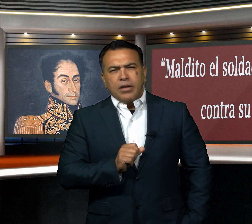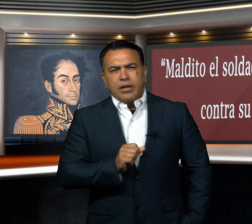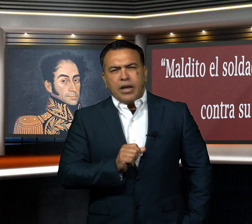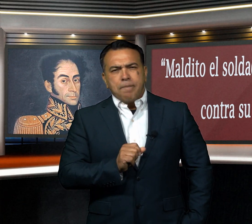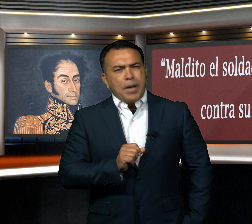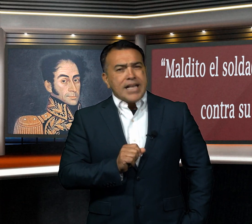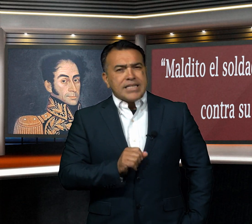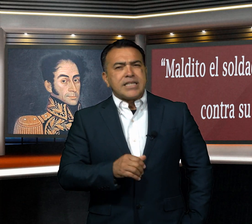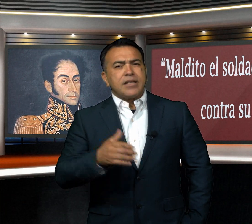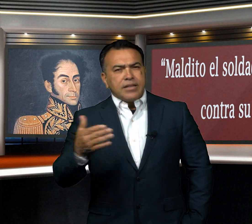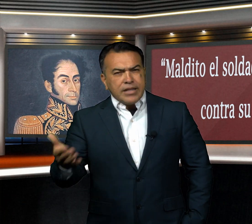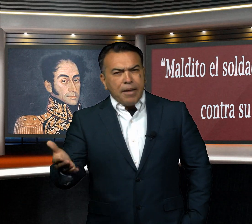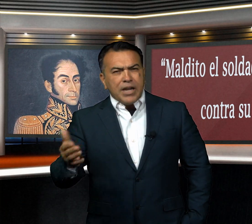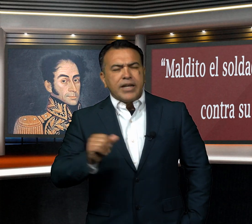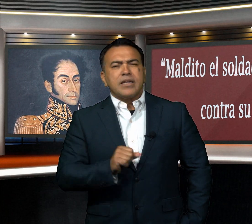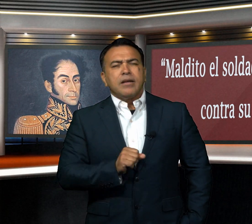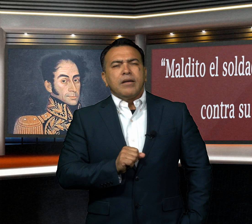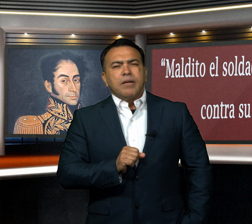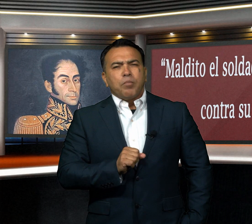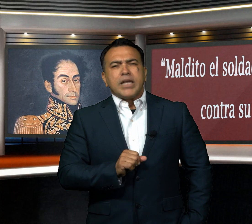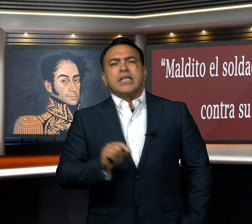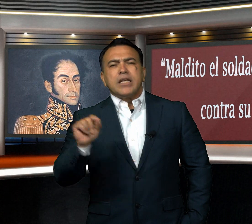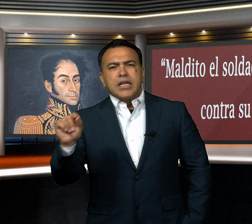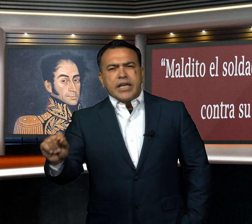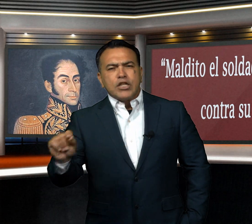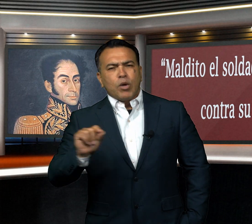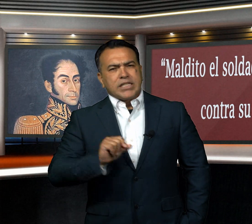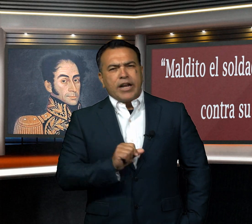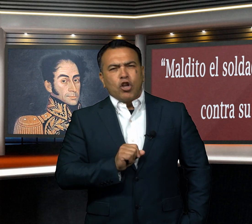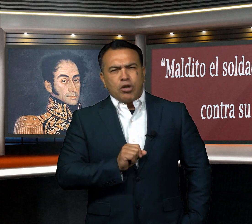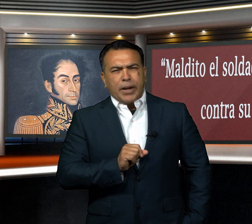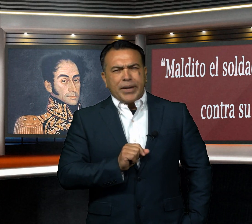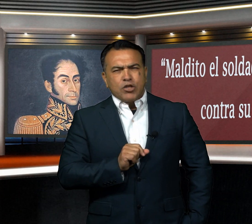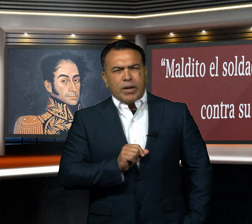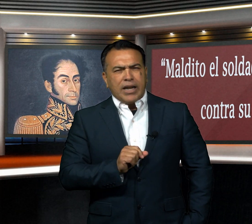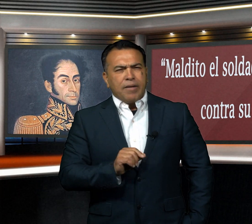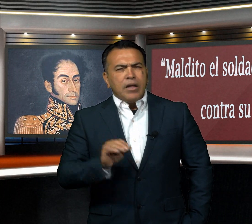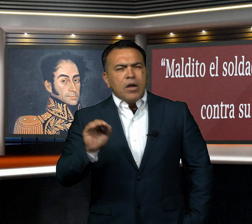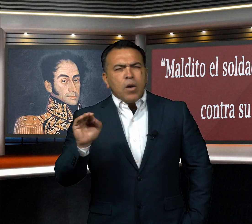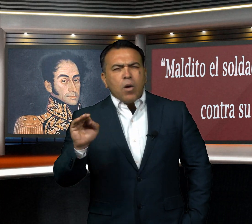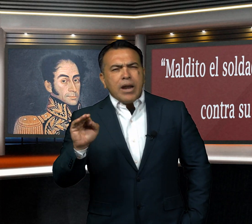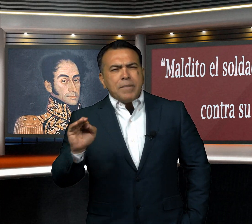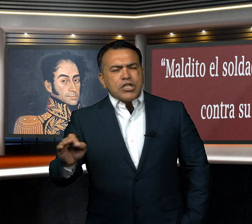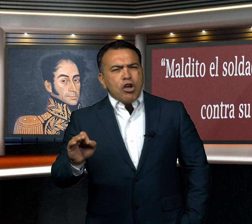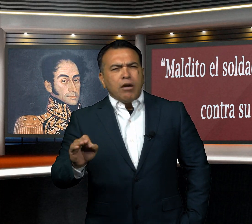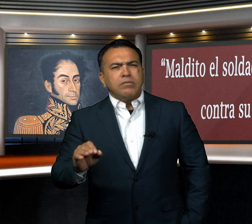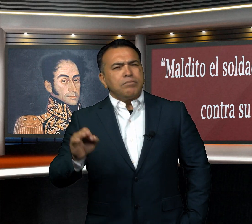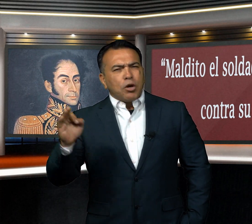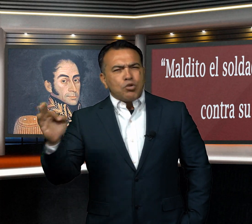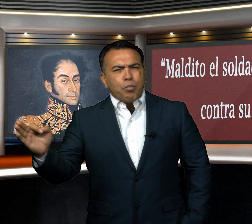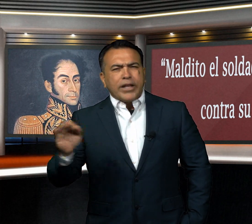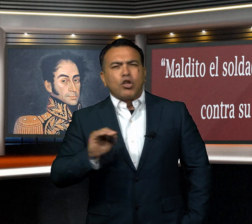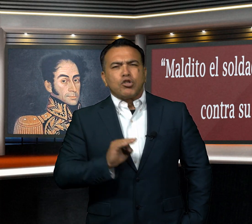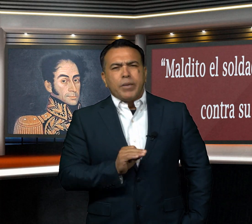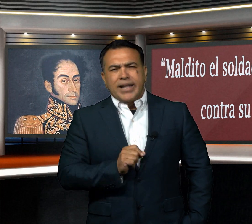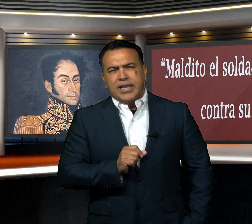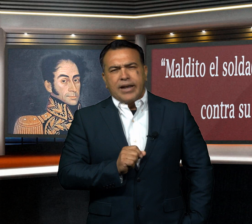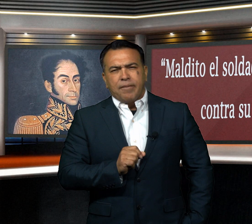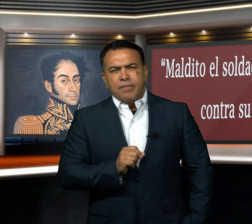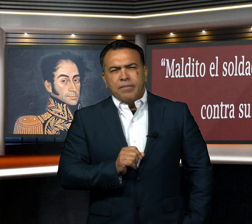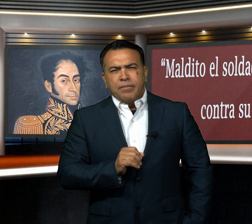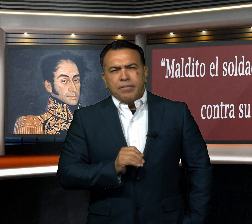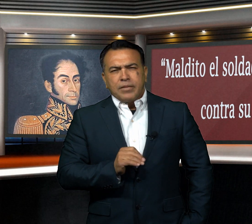en países débiles pues quiso hacerlo sobre venezuela con la misión por supuesto